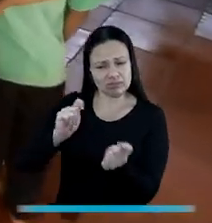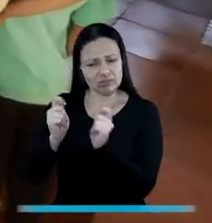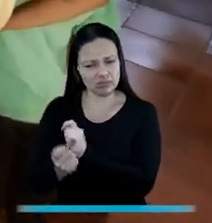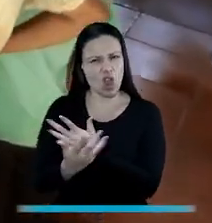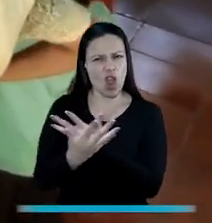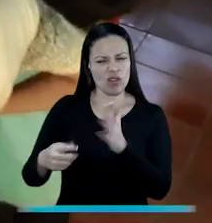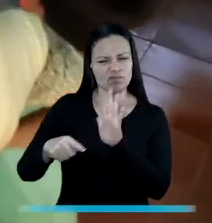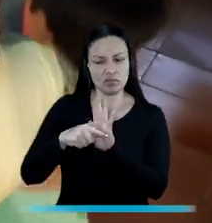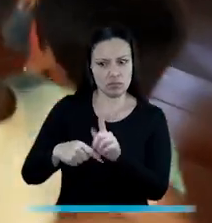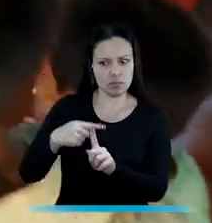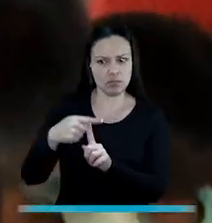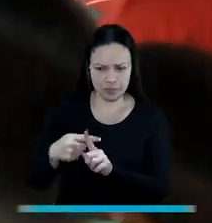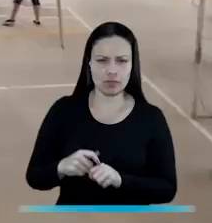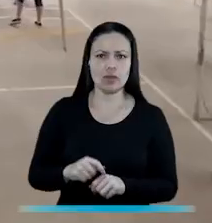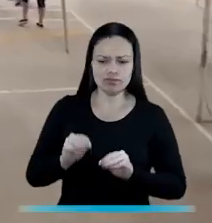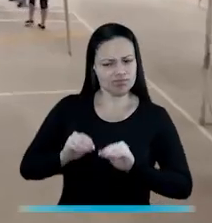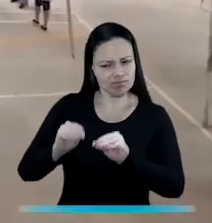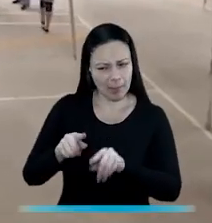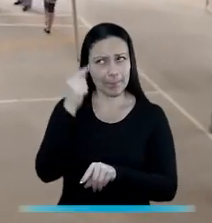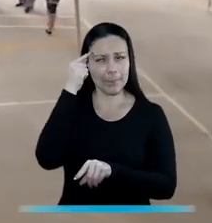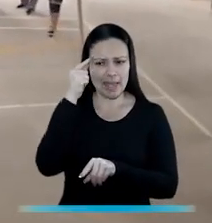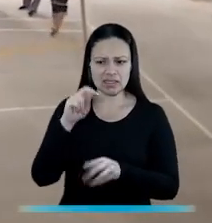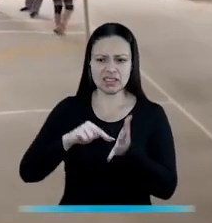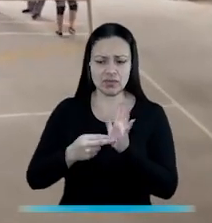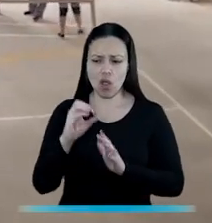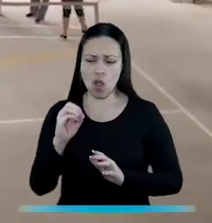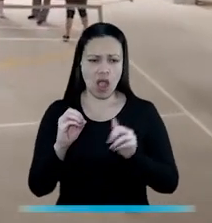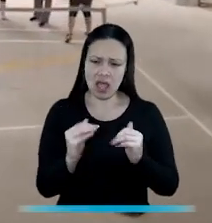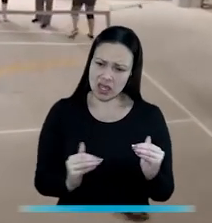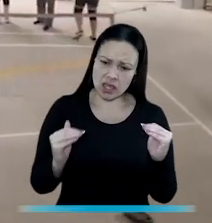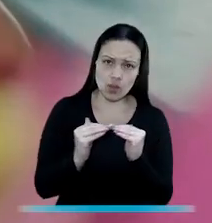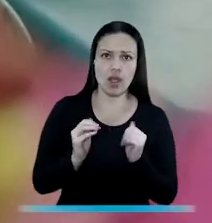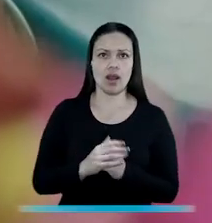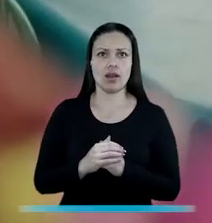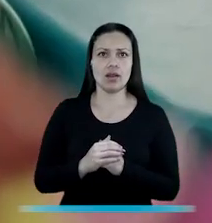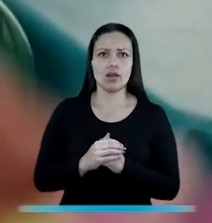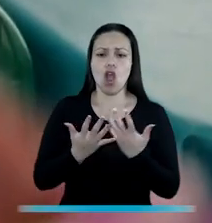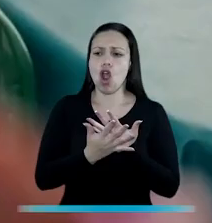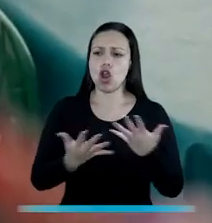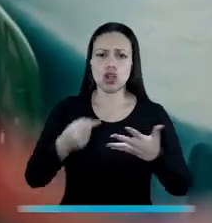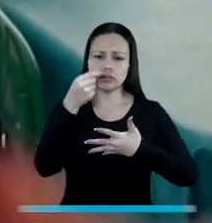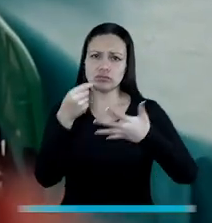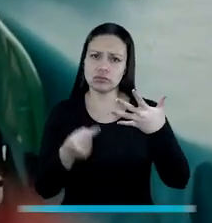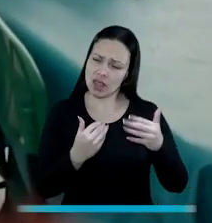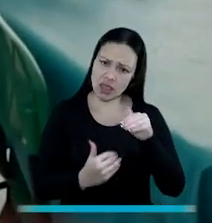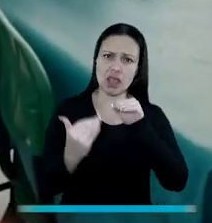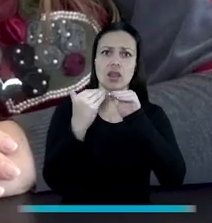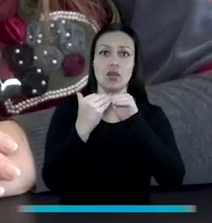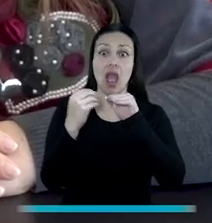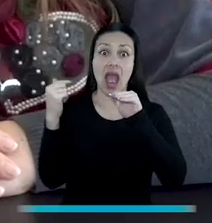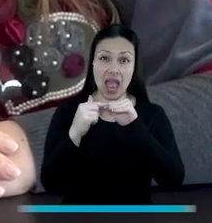cambio cultural en el entendido de que somos iguales en derechos, que tenemos derecho a acceder a todo de la misma